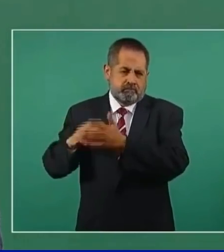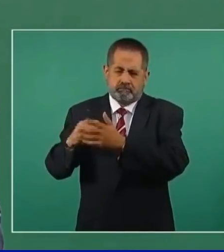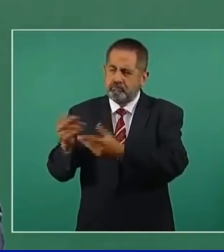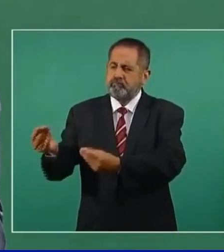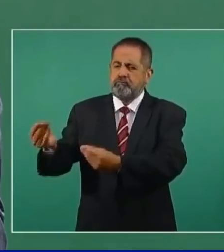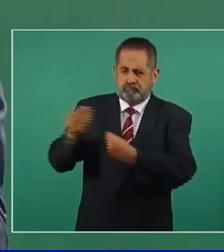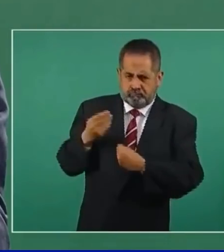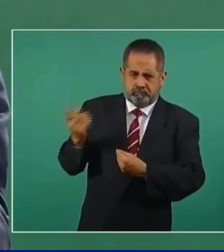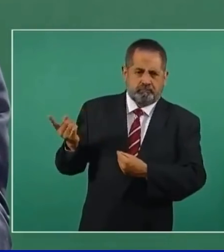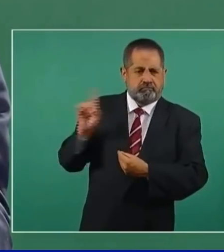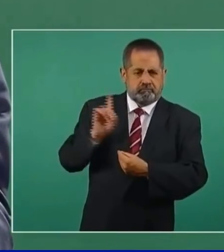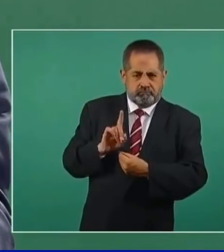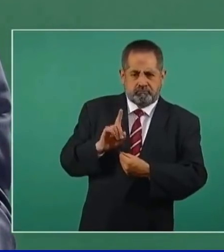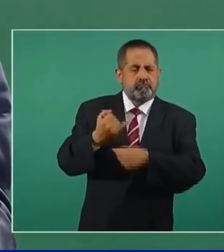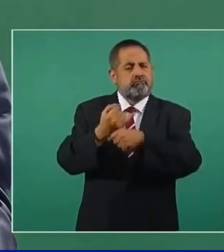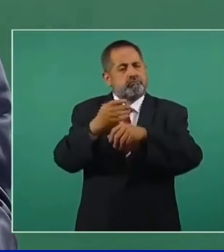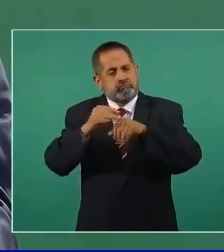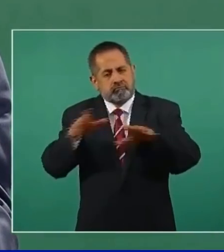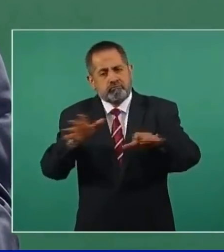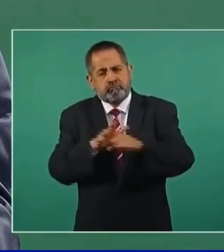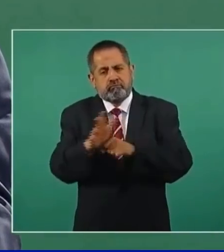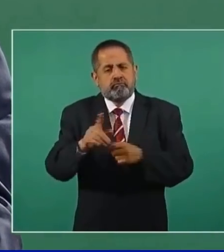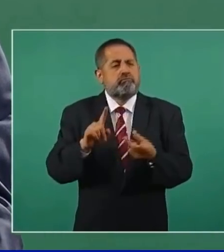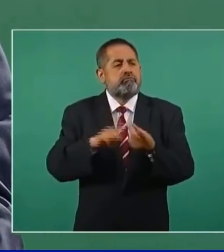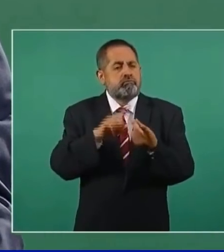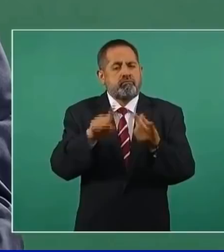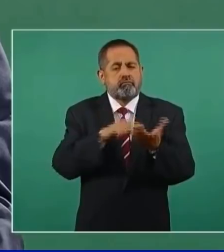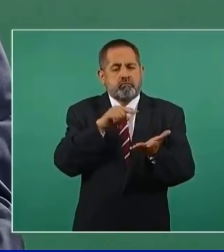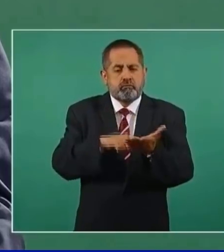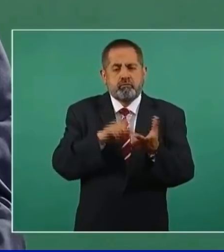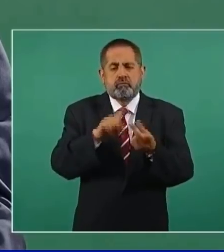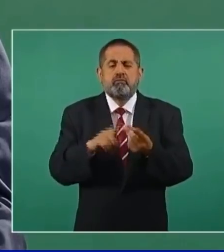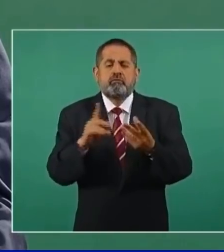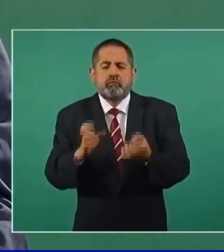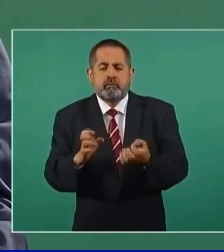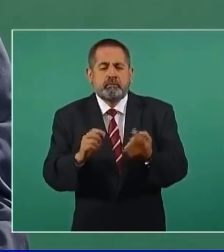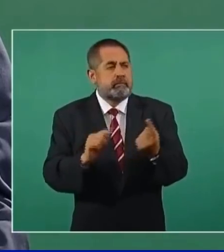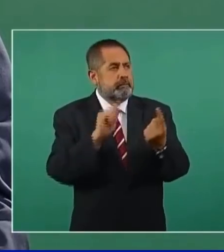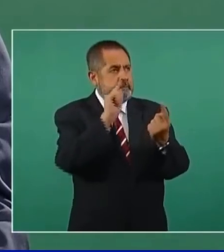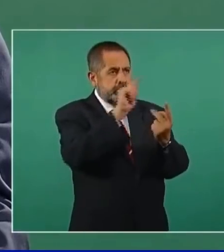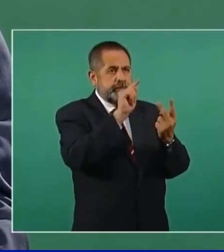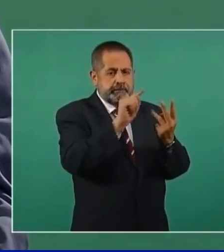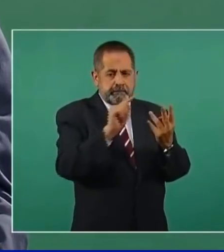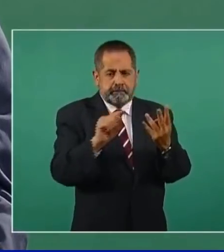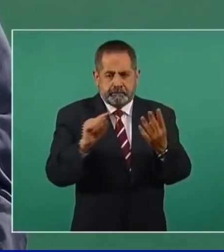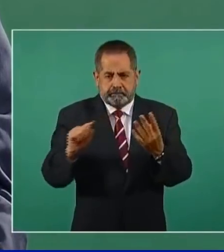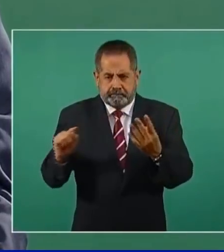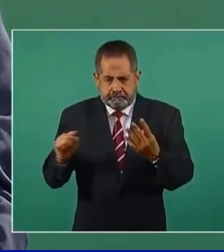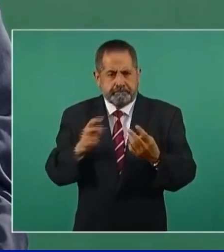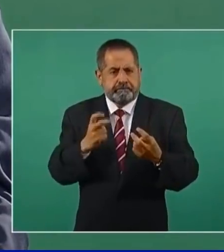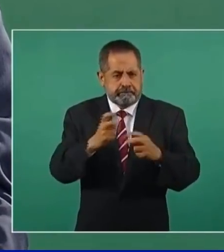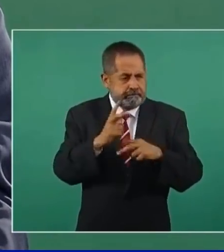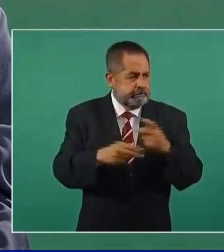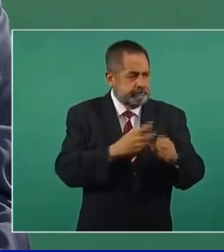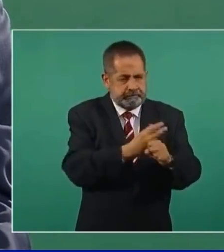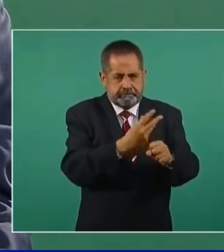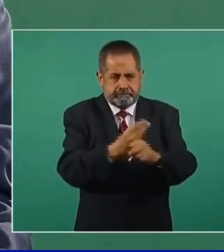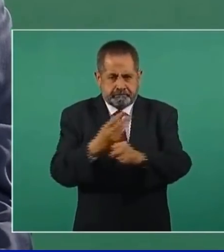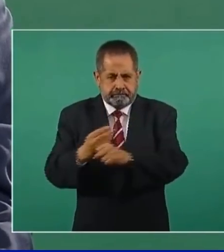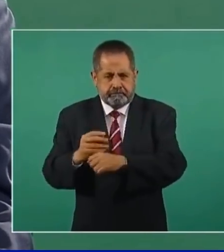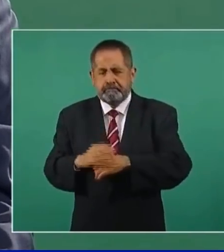que informen sobre cuáles son las hidroeléctricas que se van a intervenir.